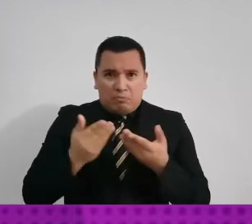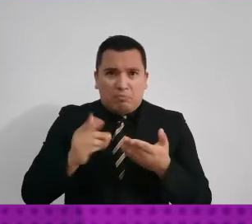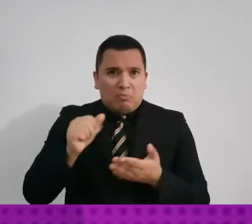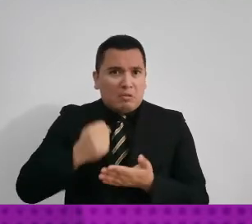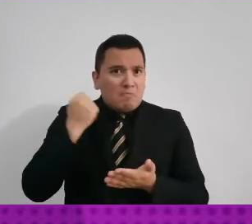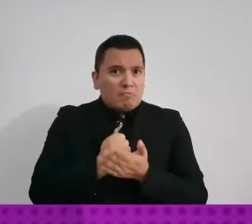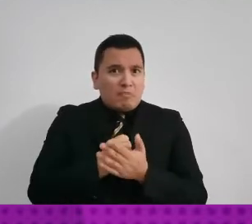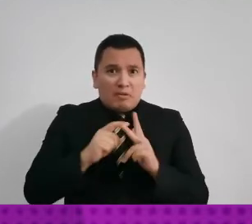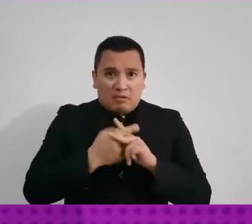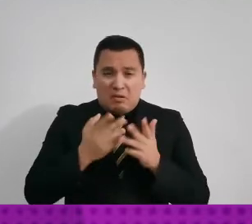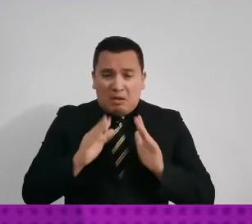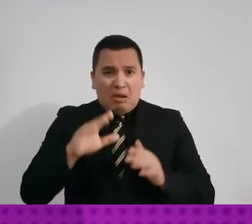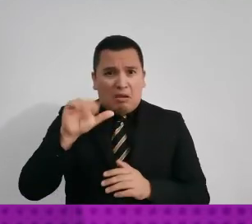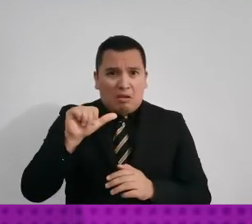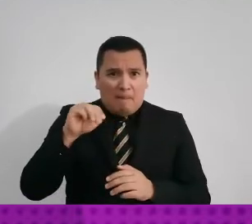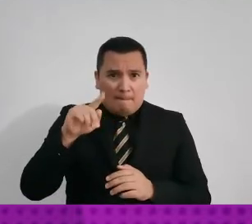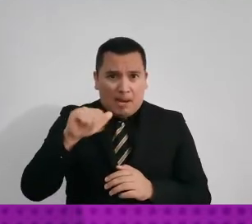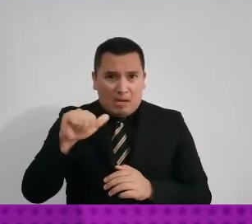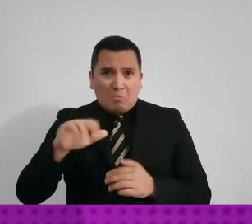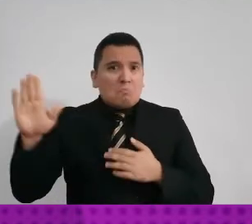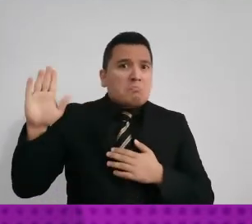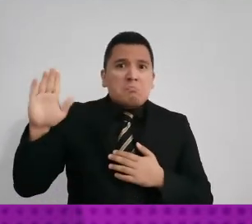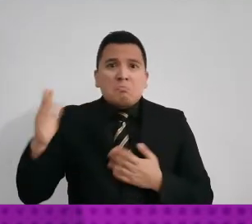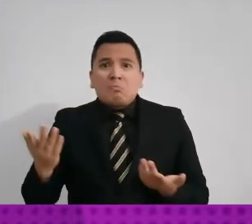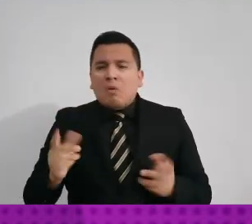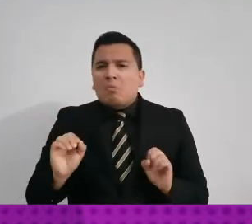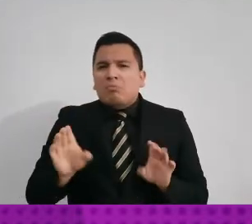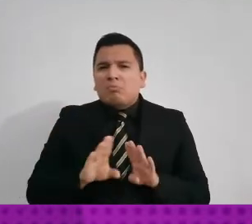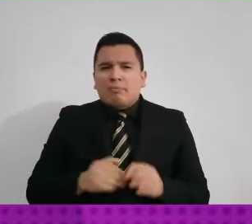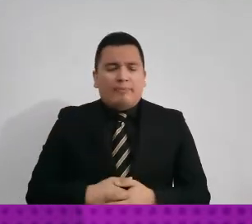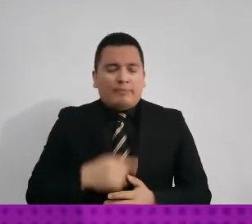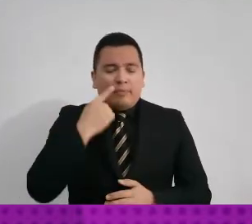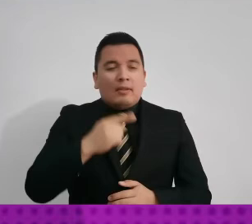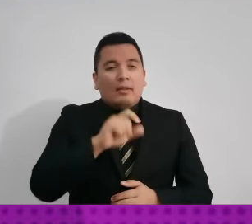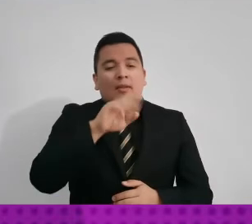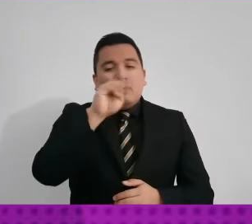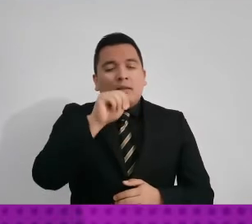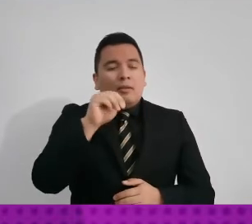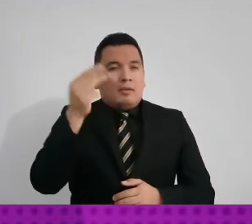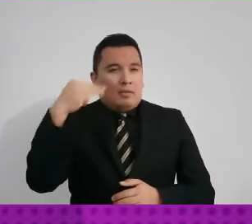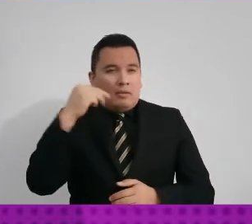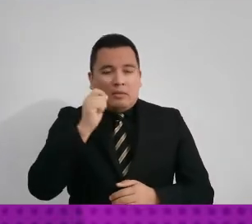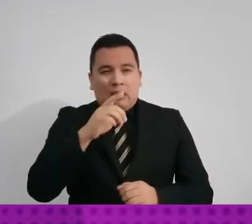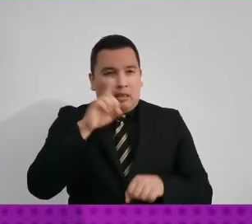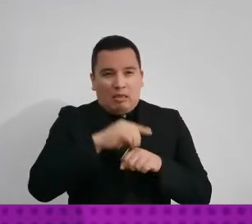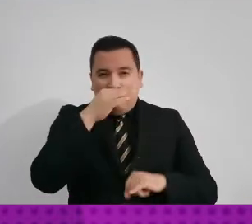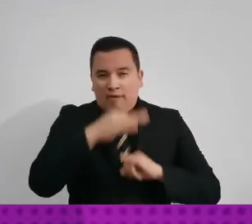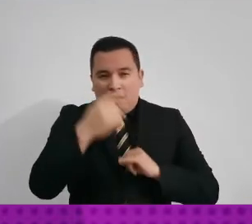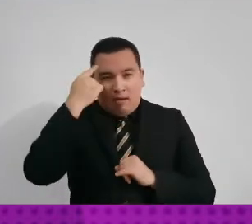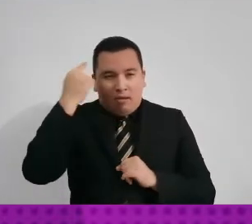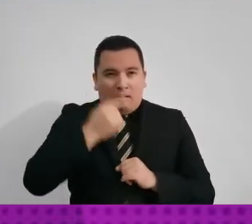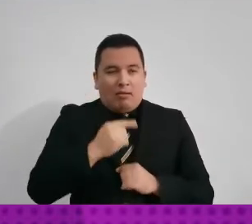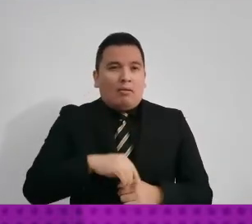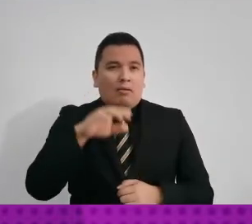se autoriza y empiezan prácticamente campañas, o cómo es el procedimiento. Bueno, el día 29 de marzo es el último día